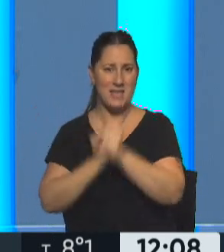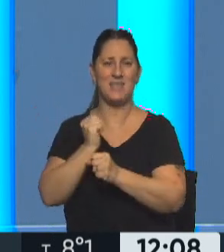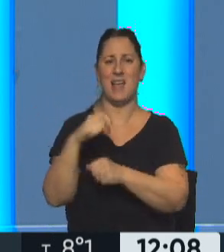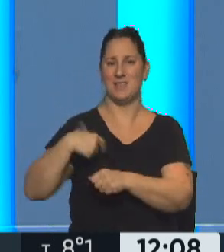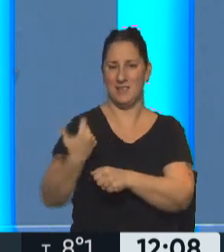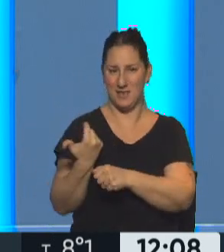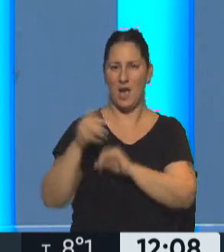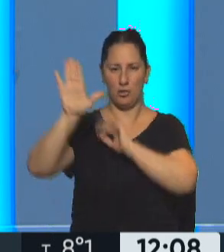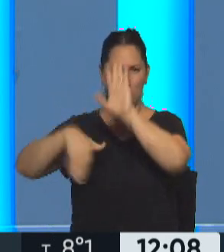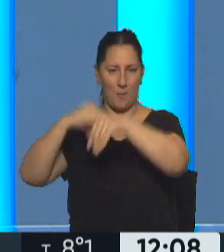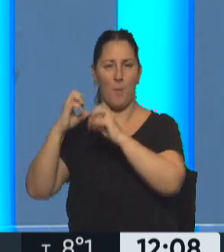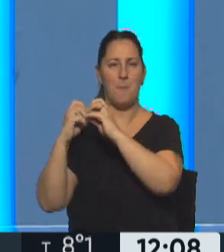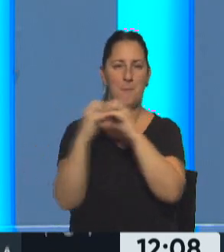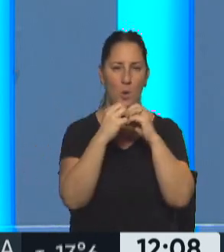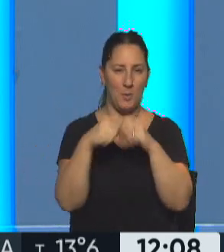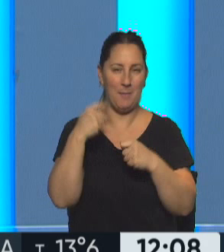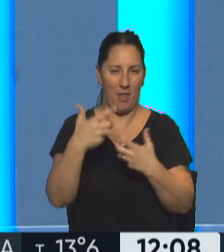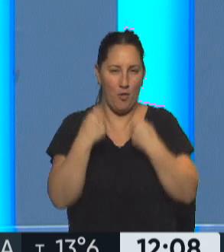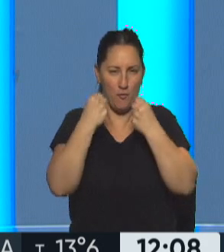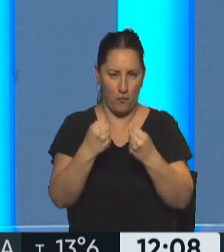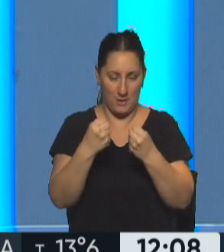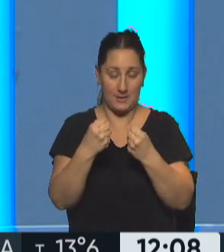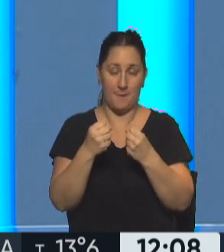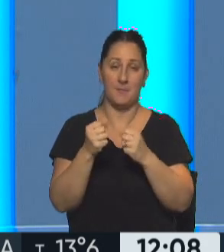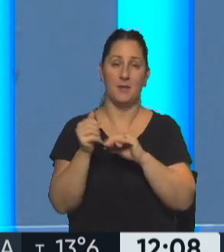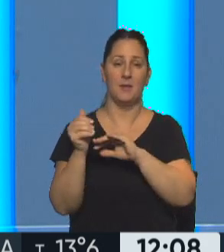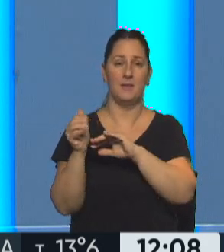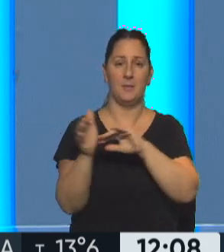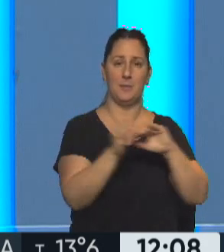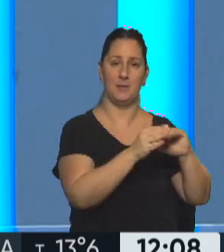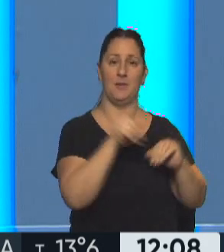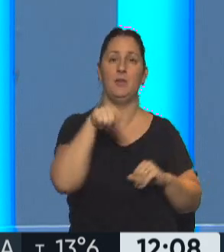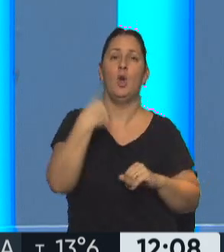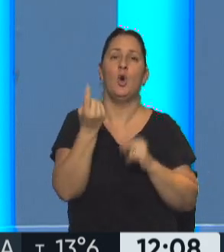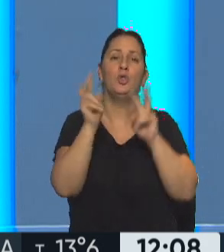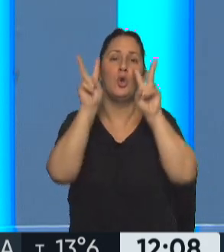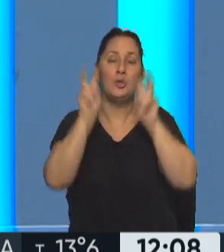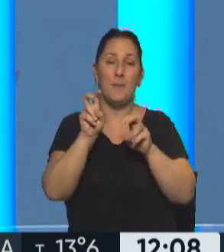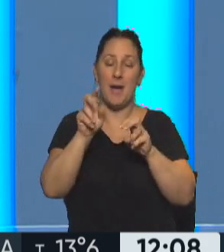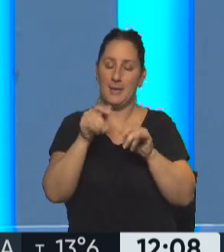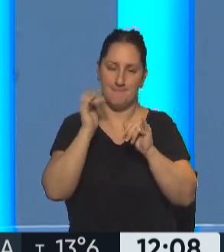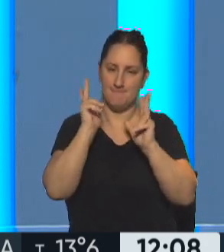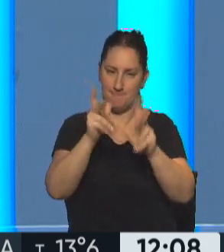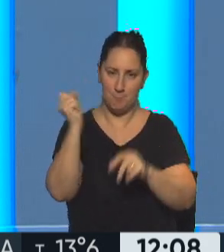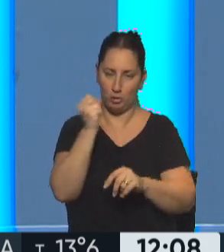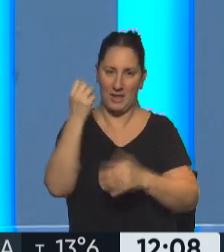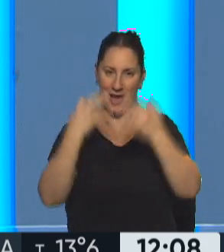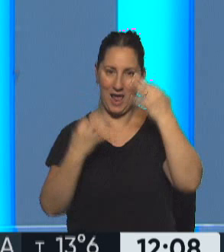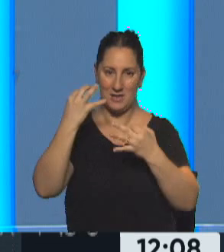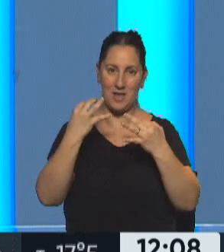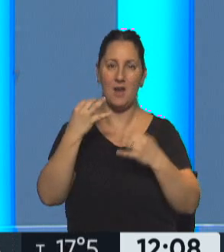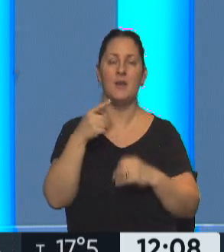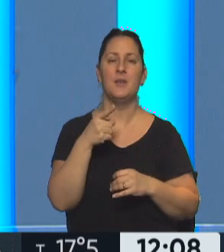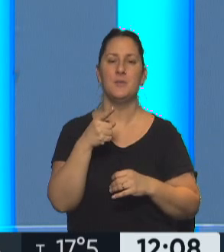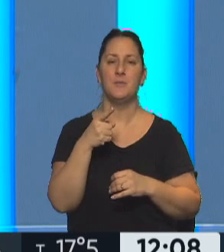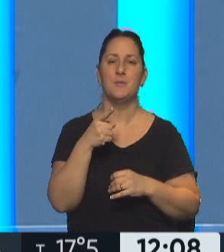de reforzar ese aspecto. Y el otro punto que no podemos dejar de señalar en esta primer análisis es el tema